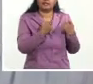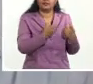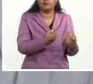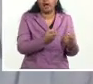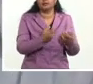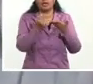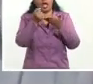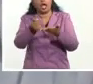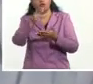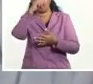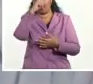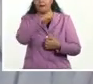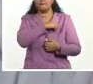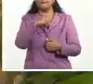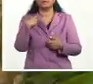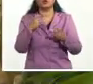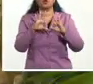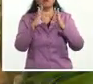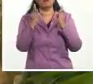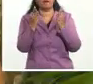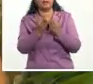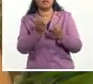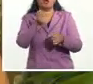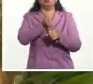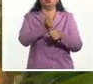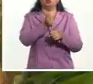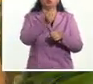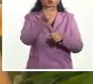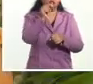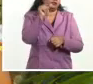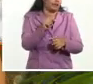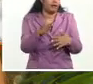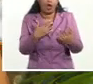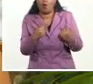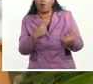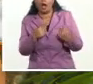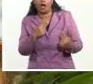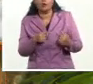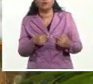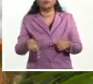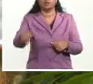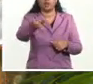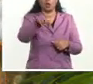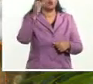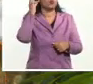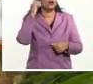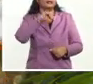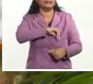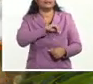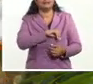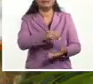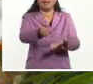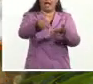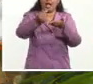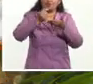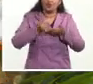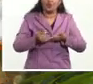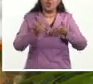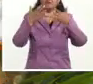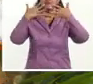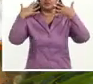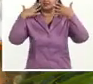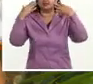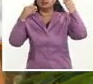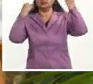de familia, del clínico. Ellas han sentido apoyo, alegría, estimulación y preocupación.